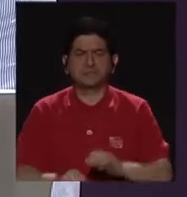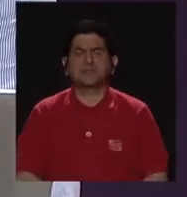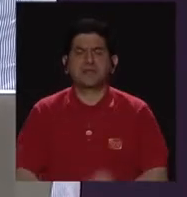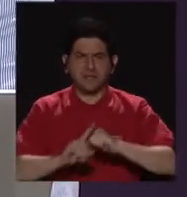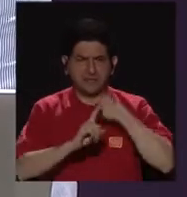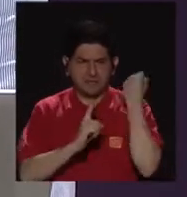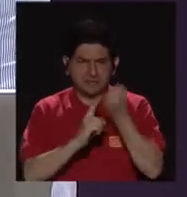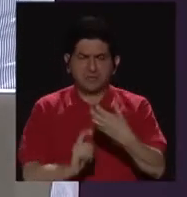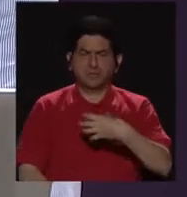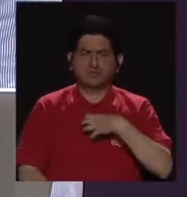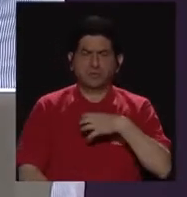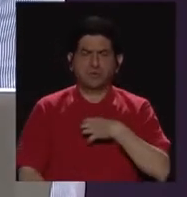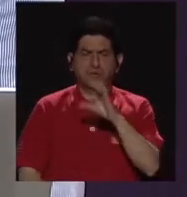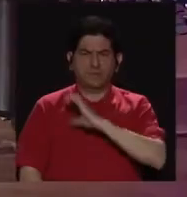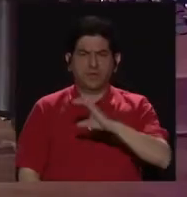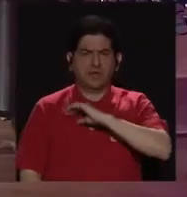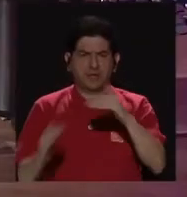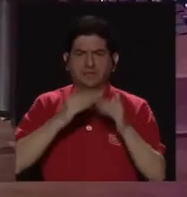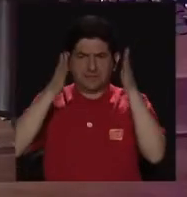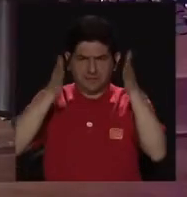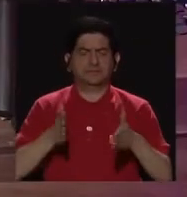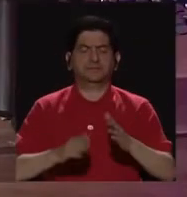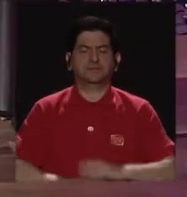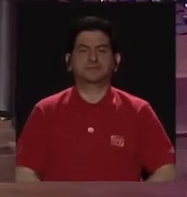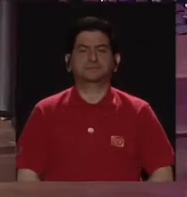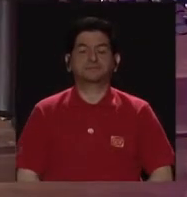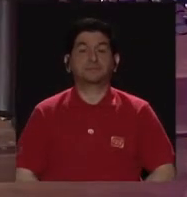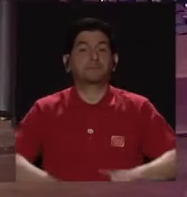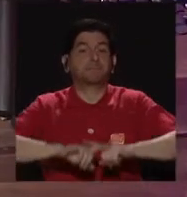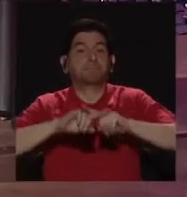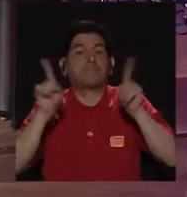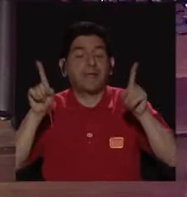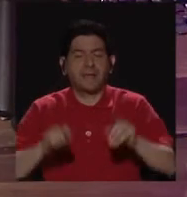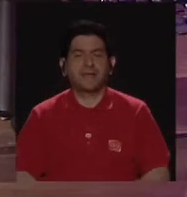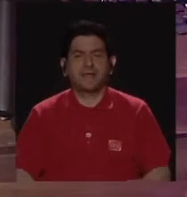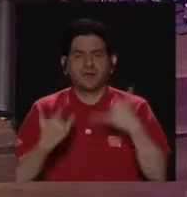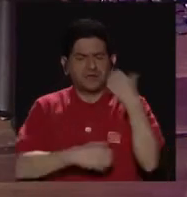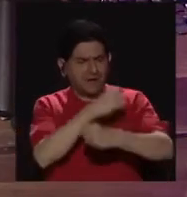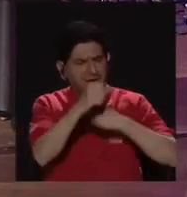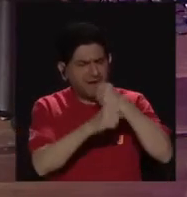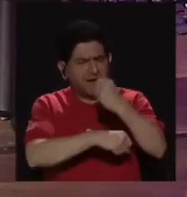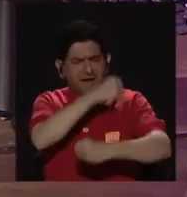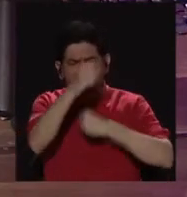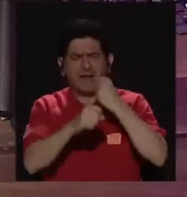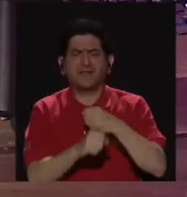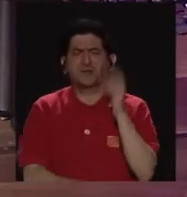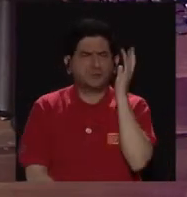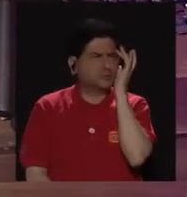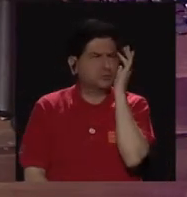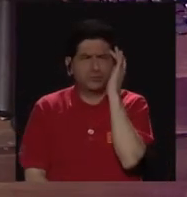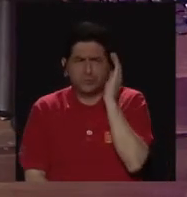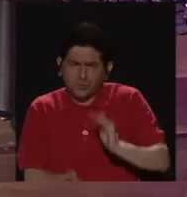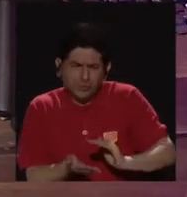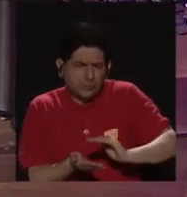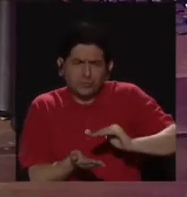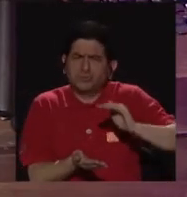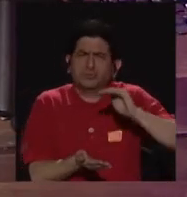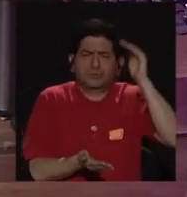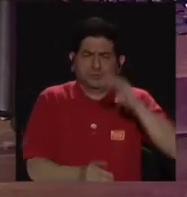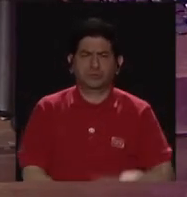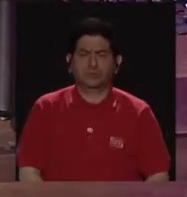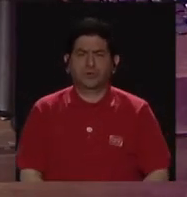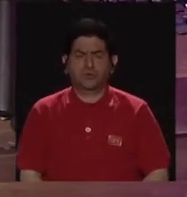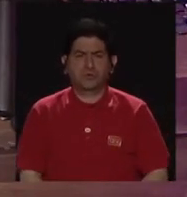propias de la condición de ciudadanía y sin embargo desde hace décadas existe una preocupación creciente y